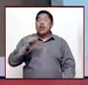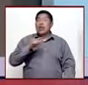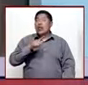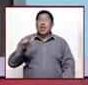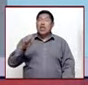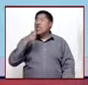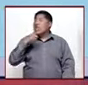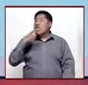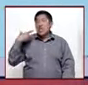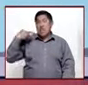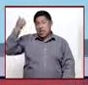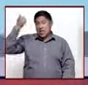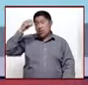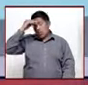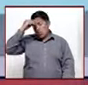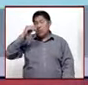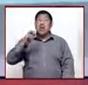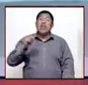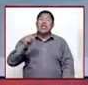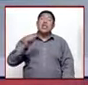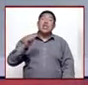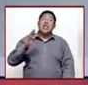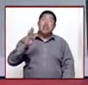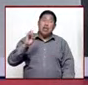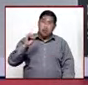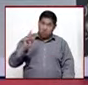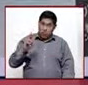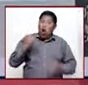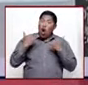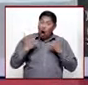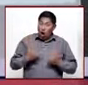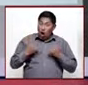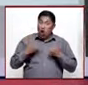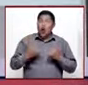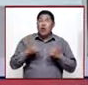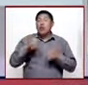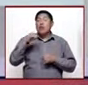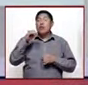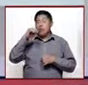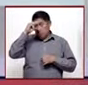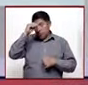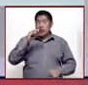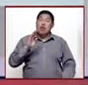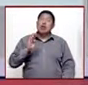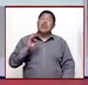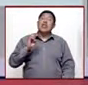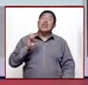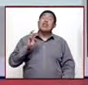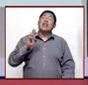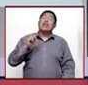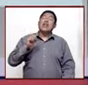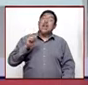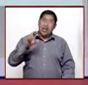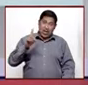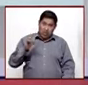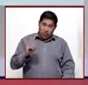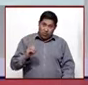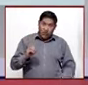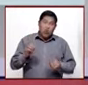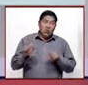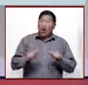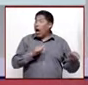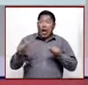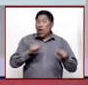liderada por Nabor López, hoy día está conformada por Bernardo Patino Marín, quien, producto de la actividad